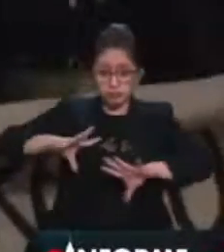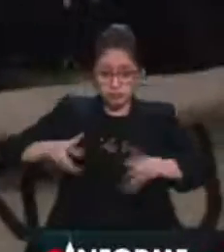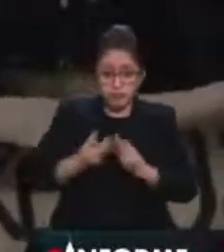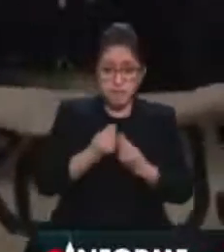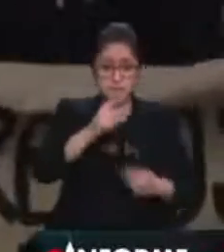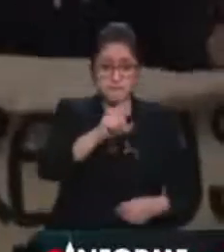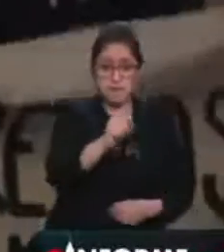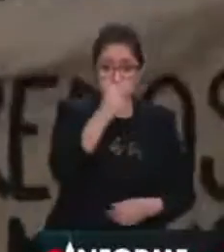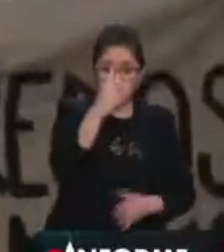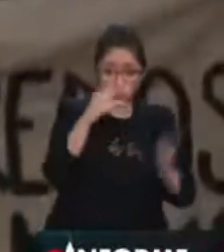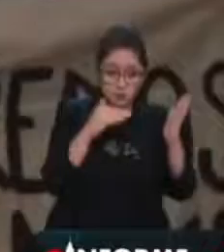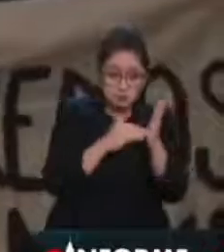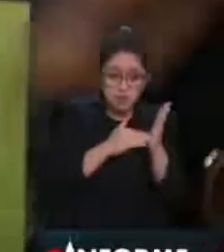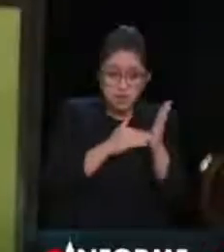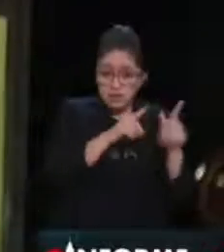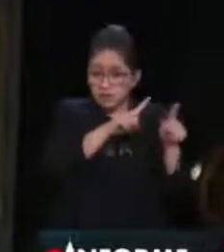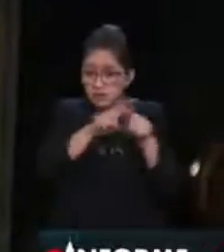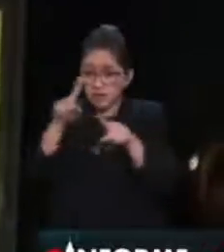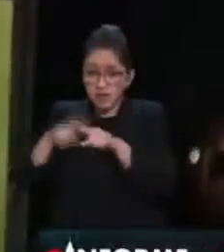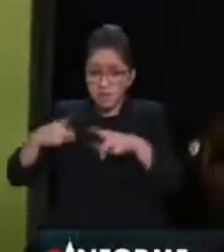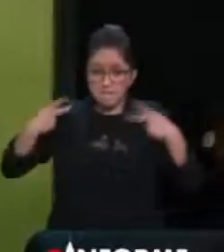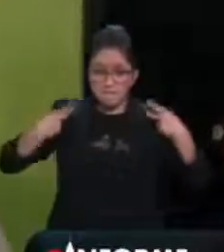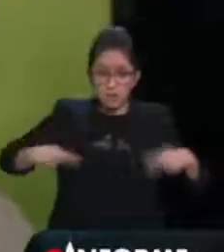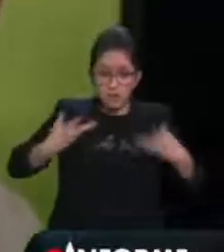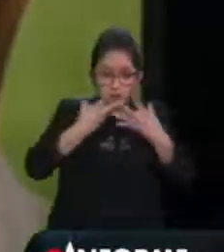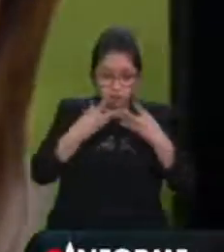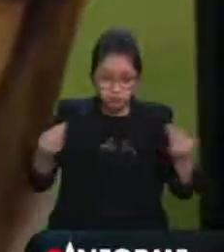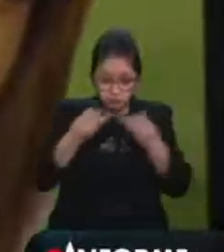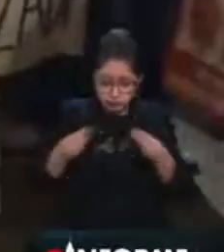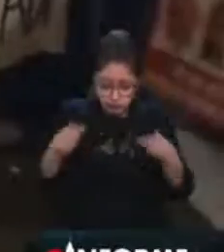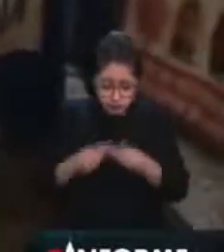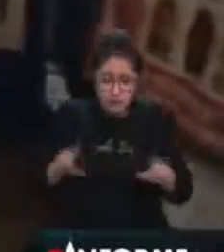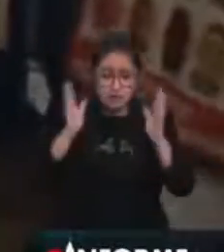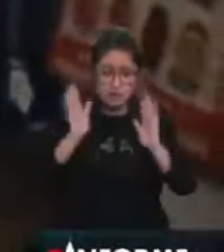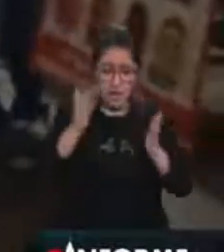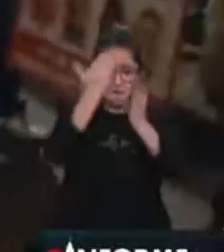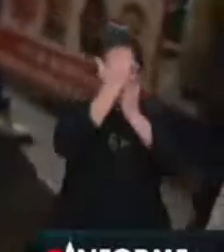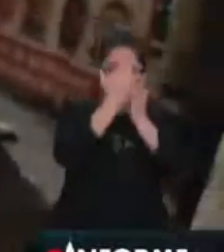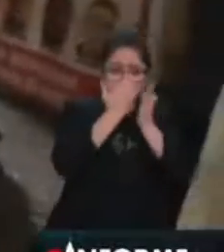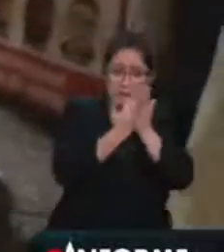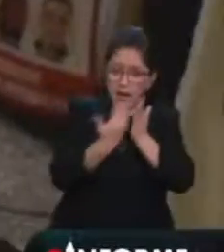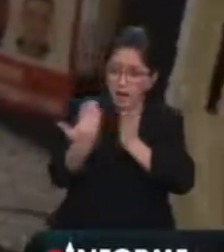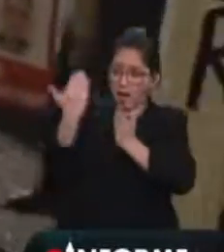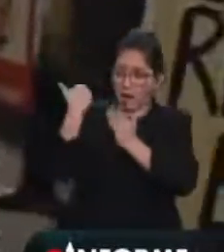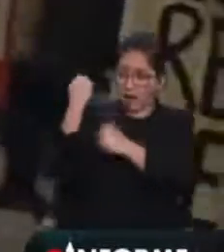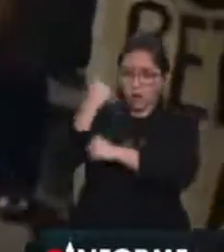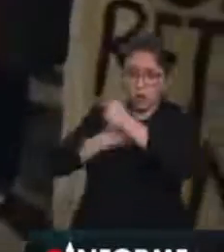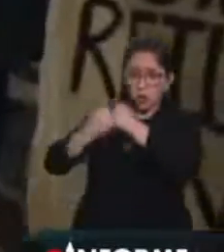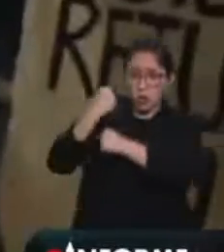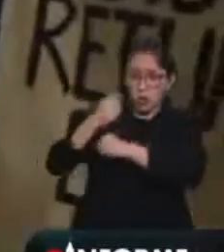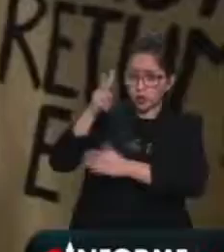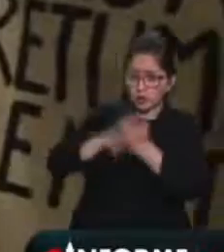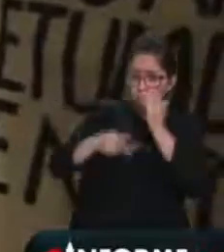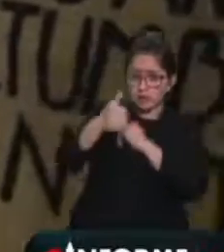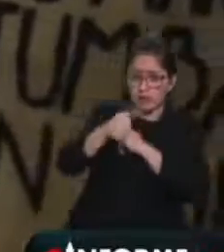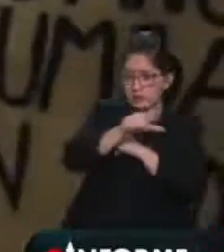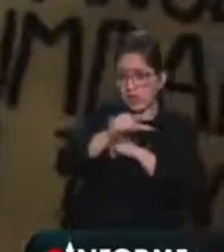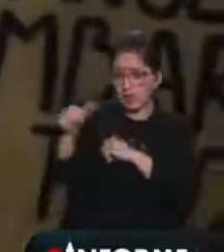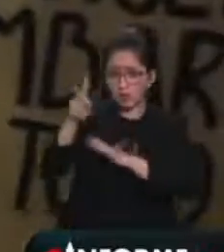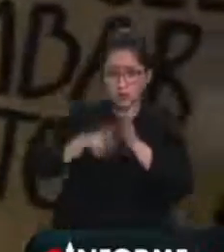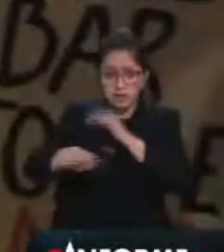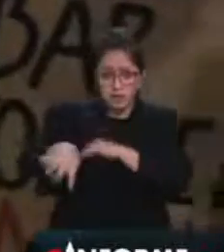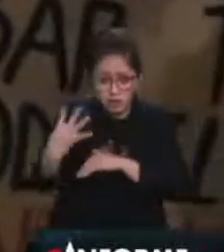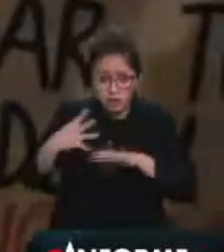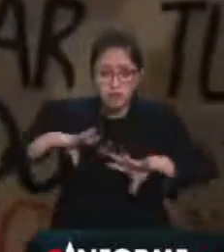de 22,000 casos de desaparición que se tenían documentados desde el 2006 al 2014, alrededor